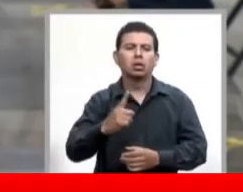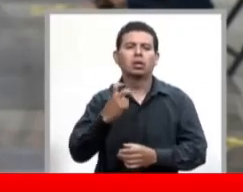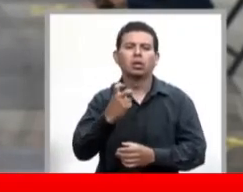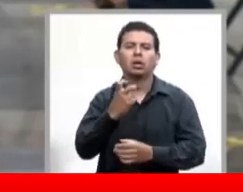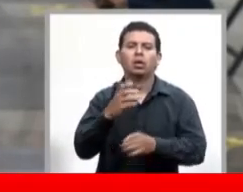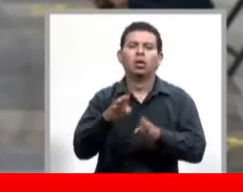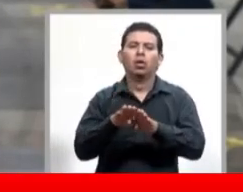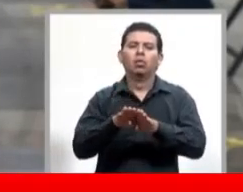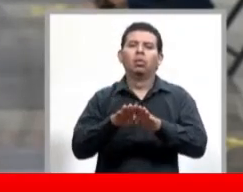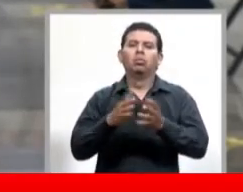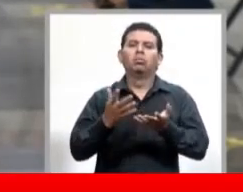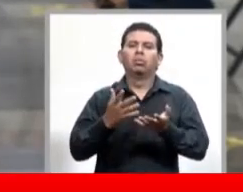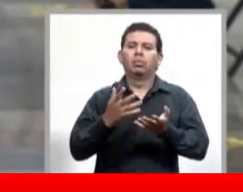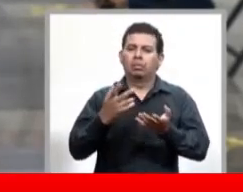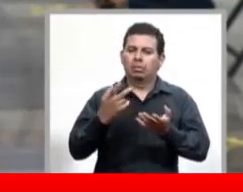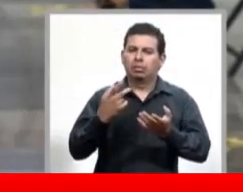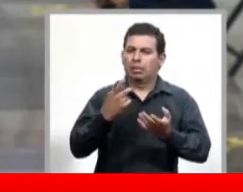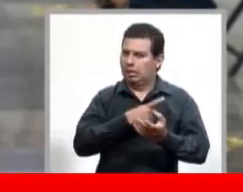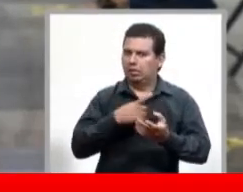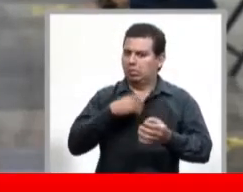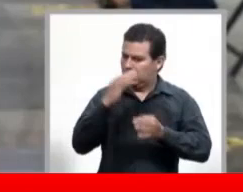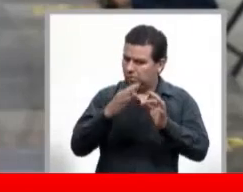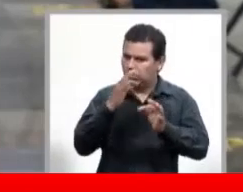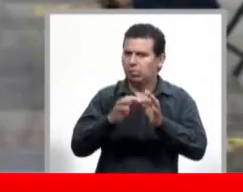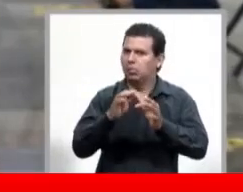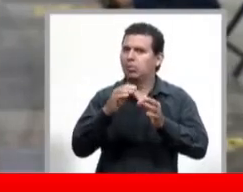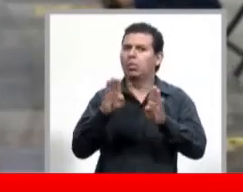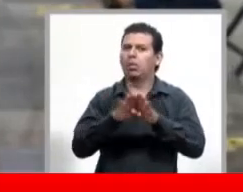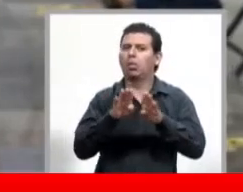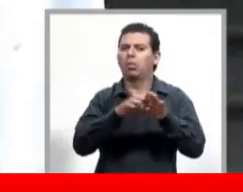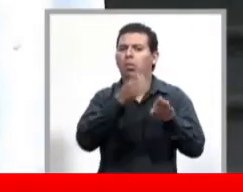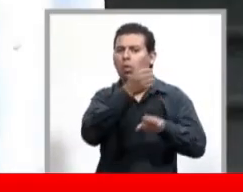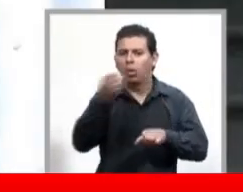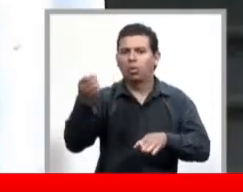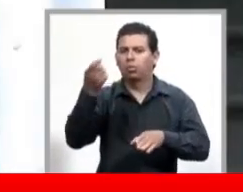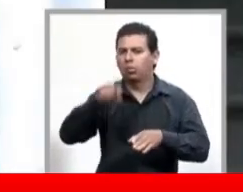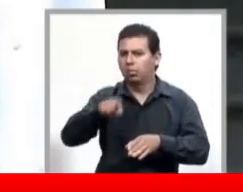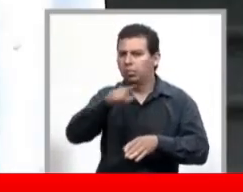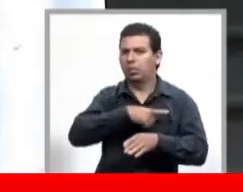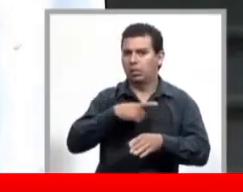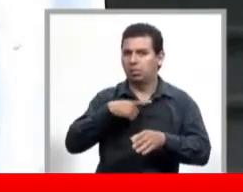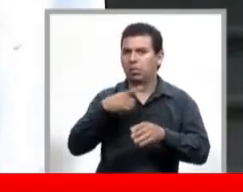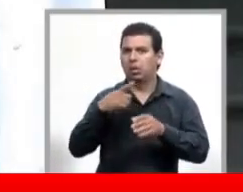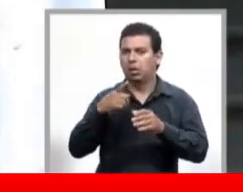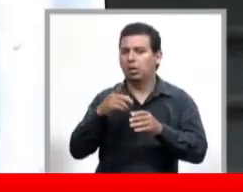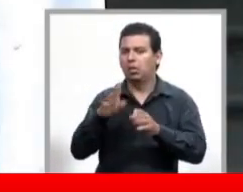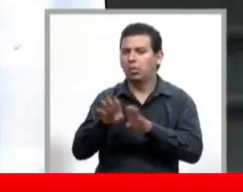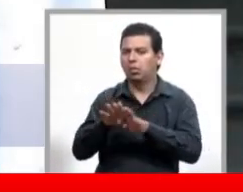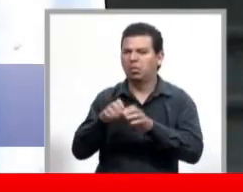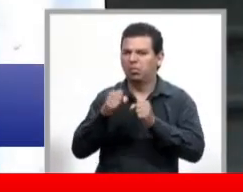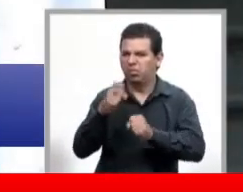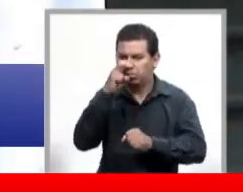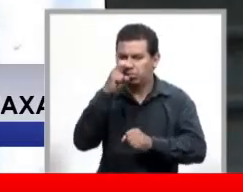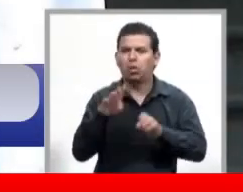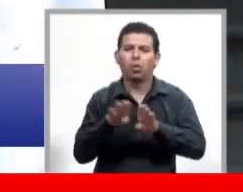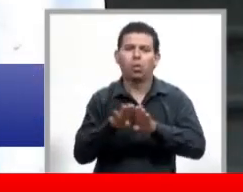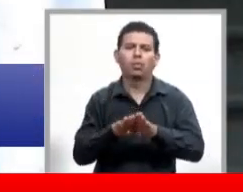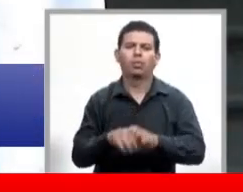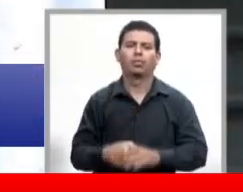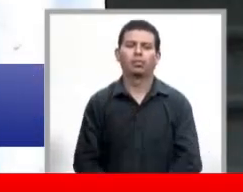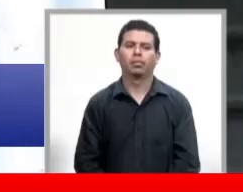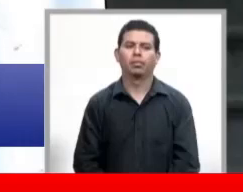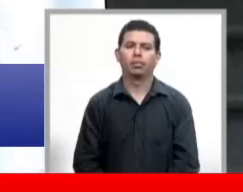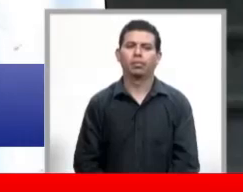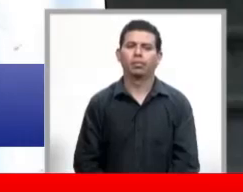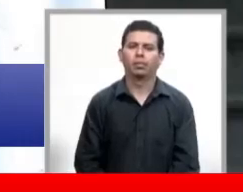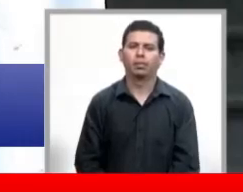Andrés Manuel López Obrador, y cumpla entregándolos en los domicilios, particularmente a los becarios? Mira, yo lo que te